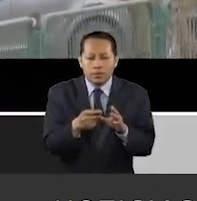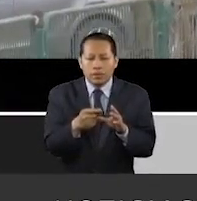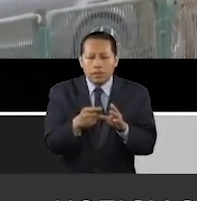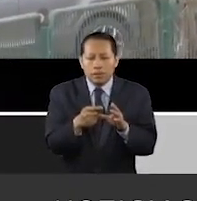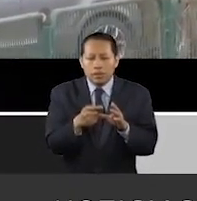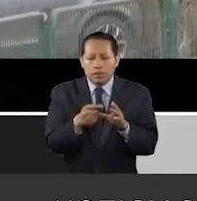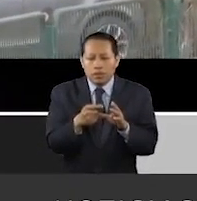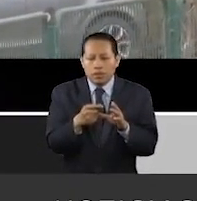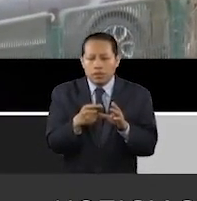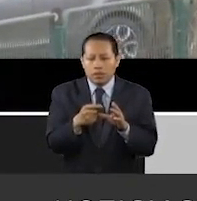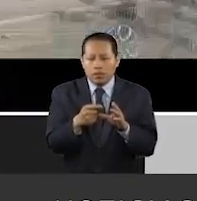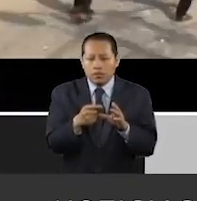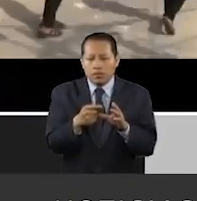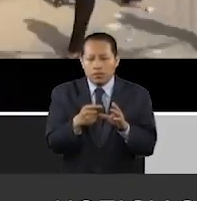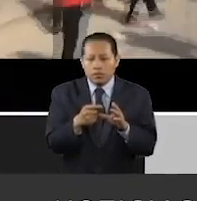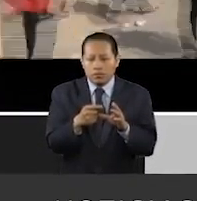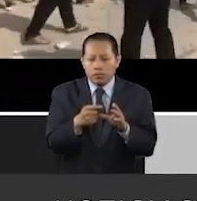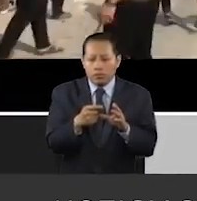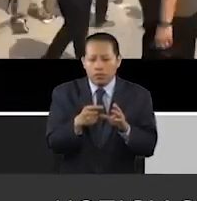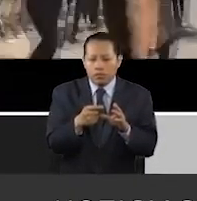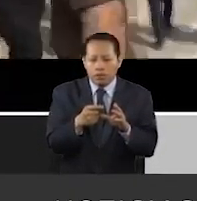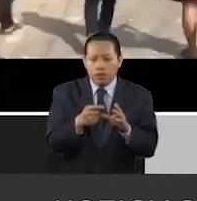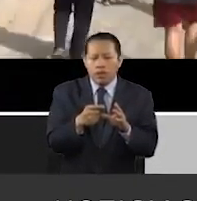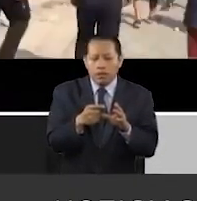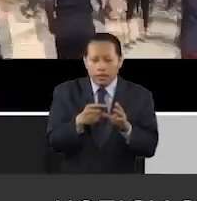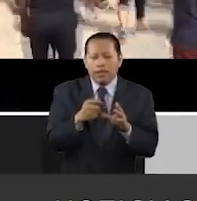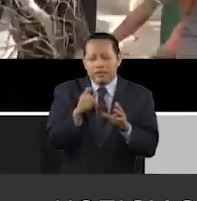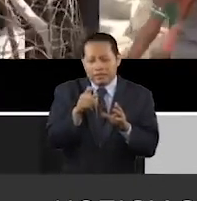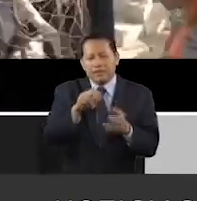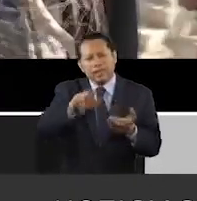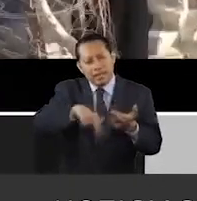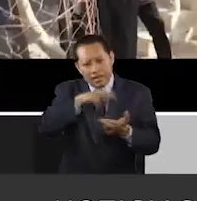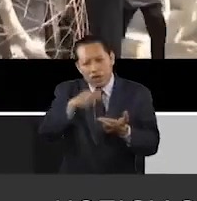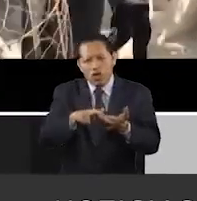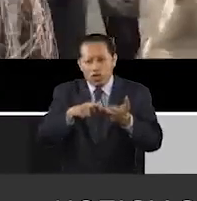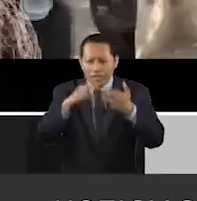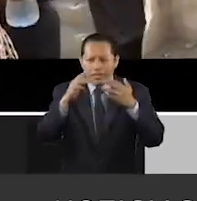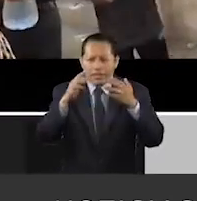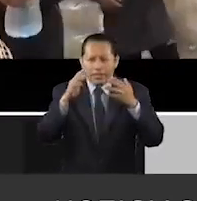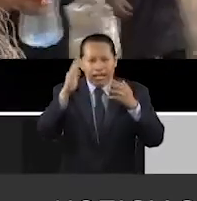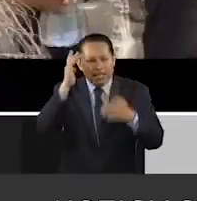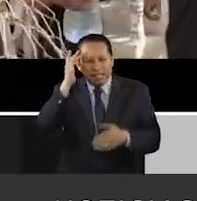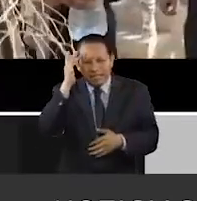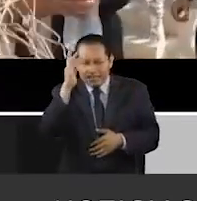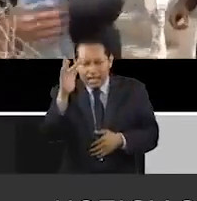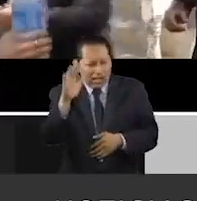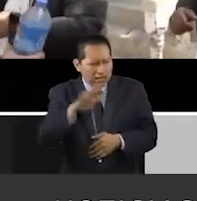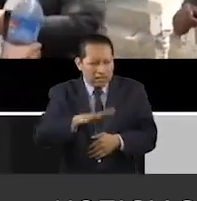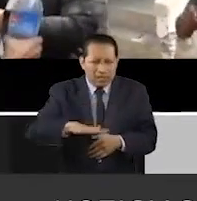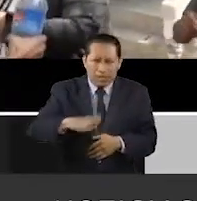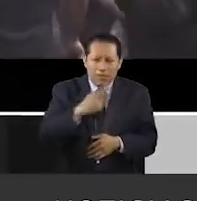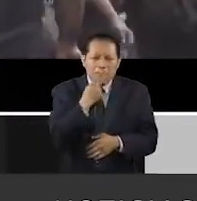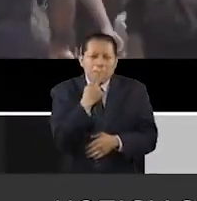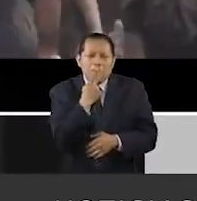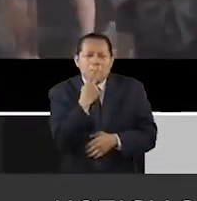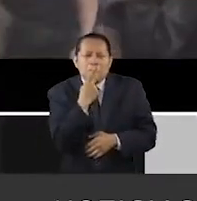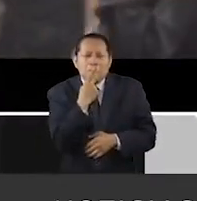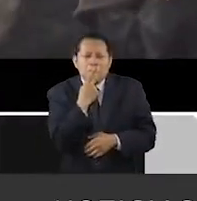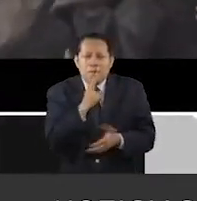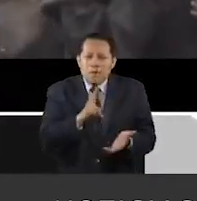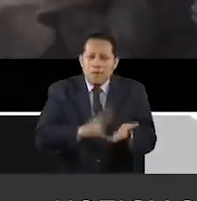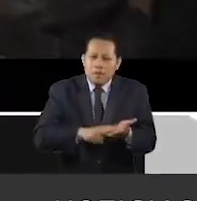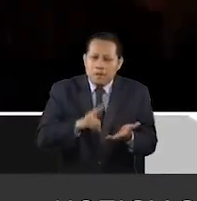tierras sagradas. Regiones sagradas, ¿no? Como regiones sagradas. Entonces, eso agrega un